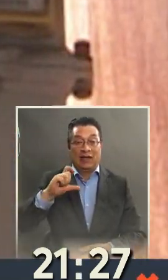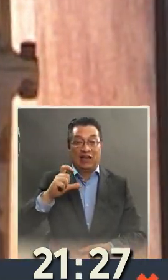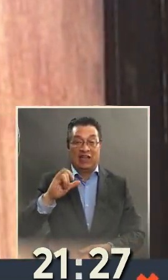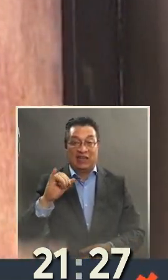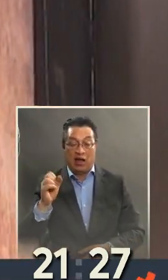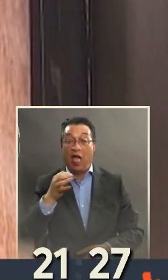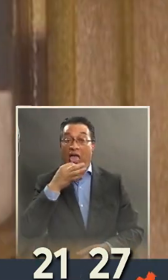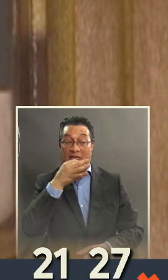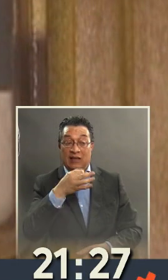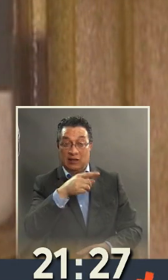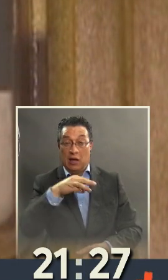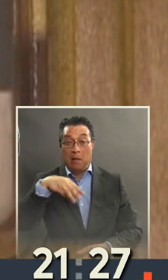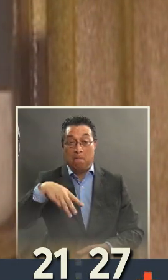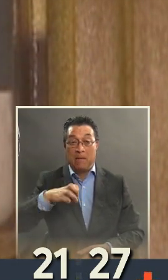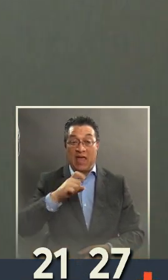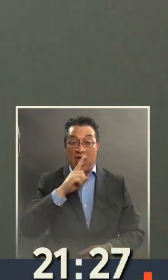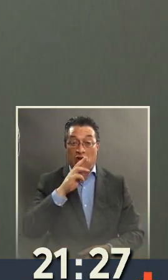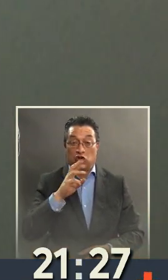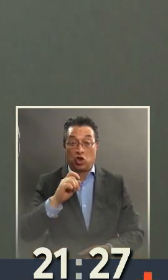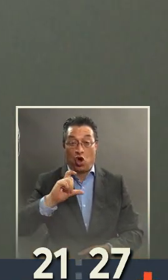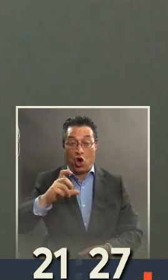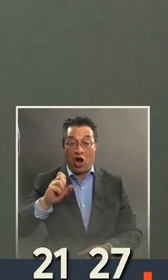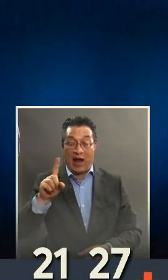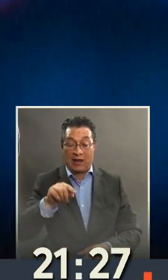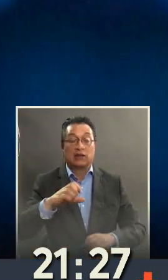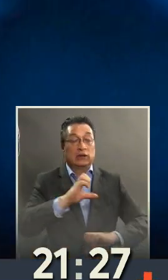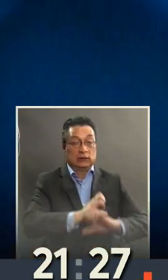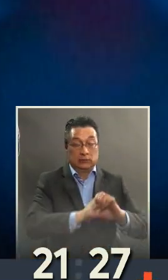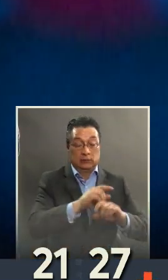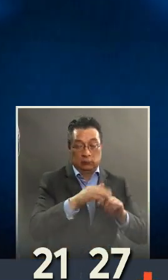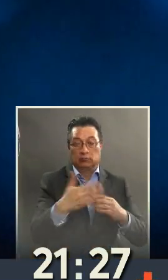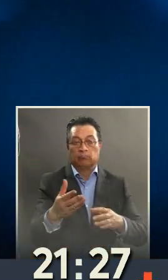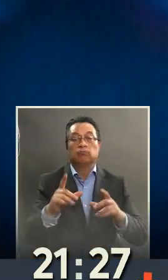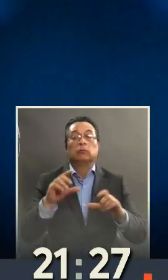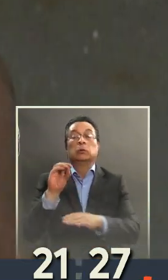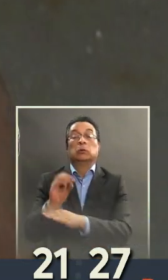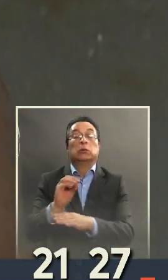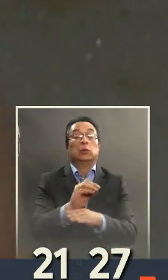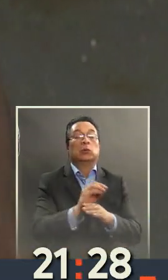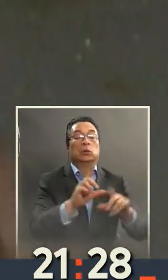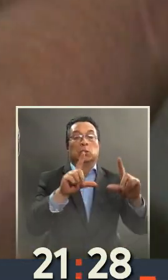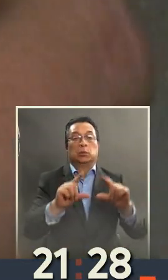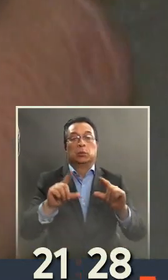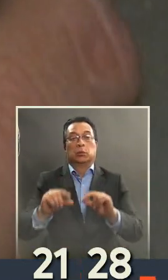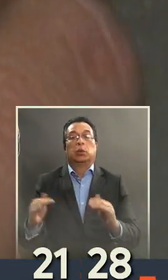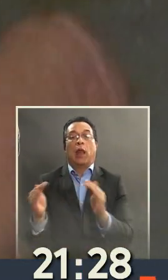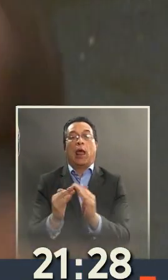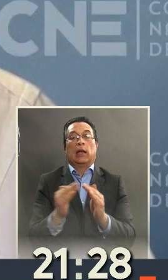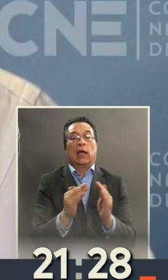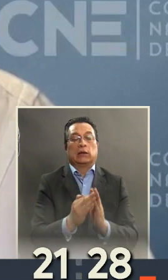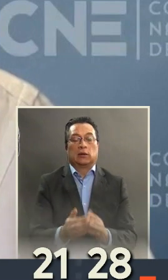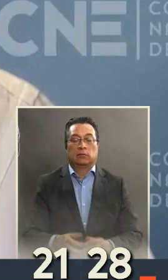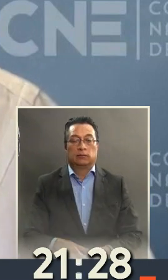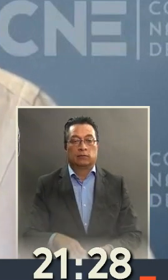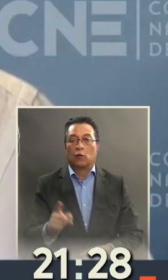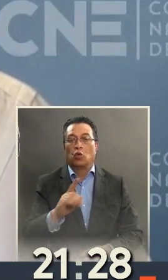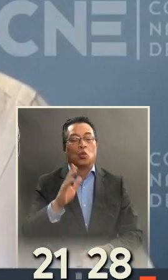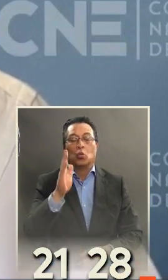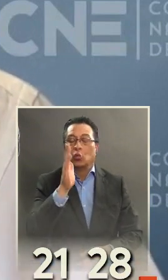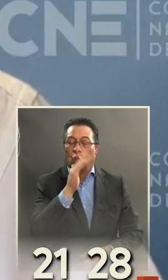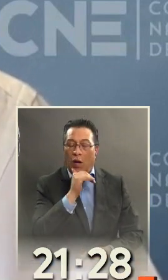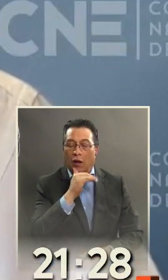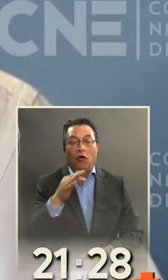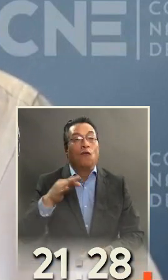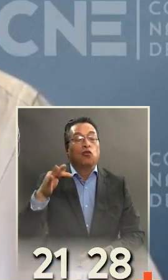Metrogas con algunas industrias se repercuta en el desabastecimiento domiciliario. No hay ni habrá cortes de